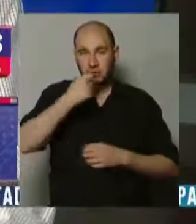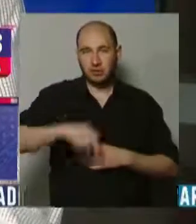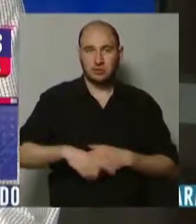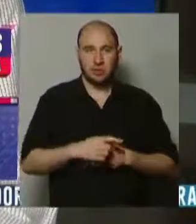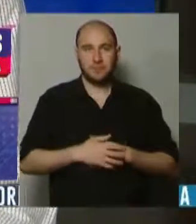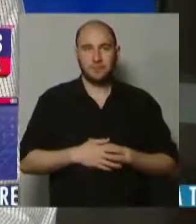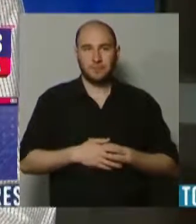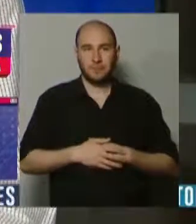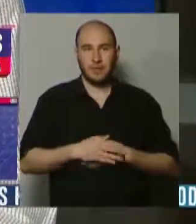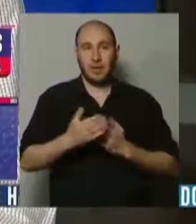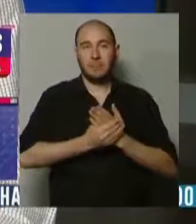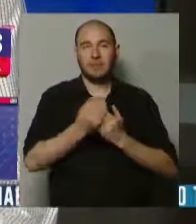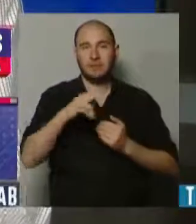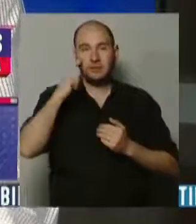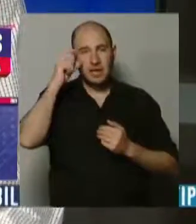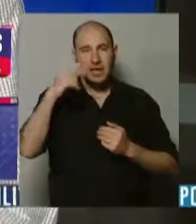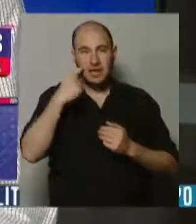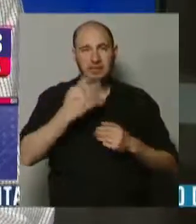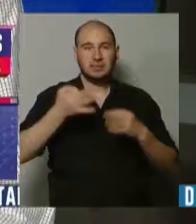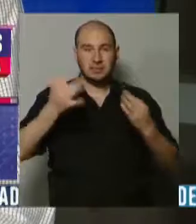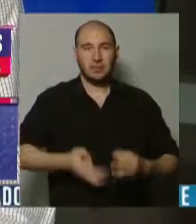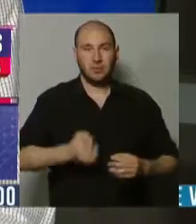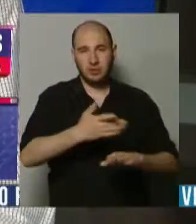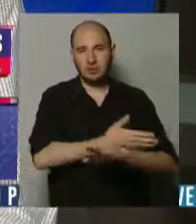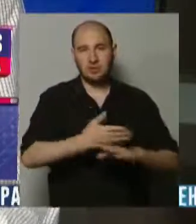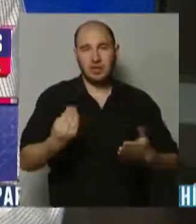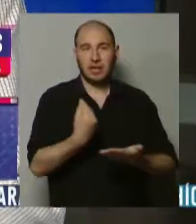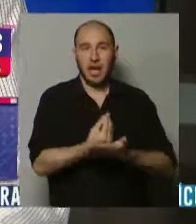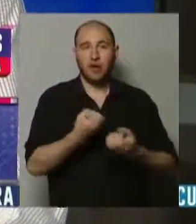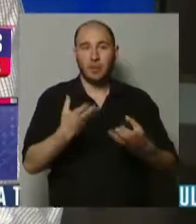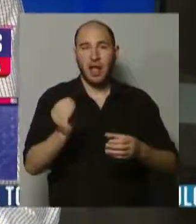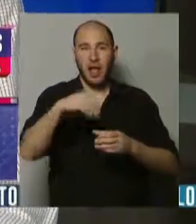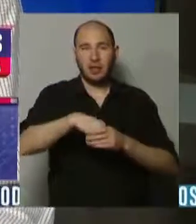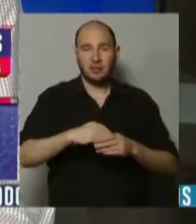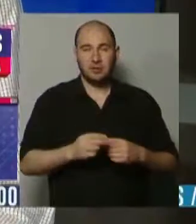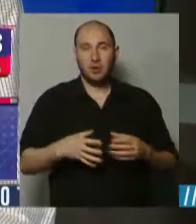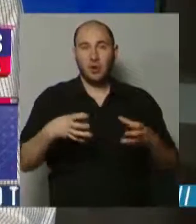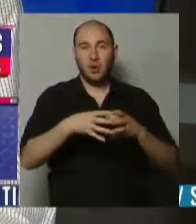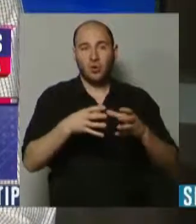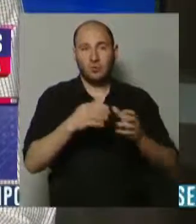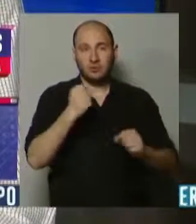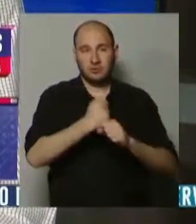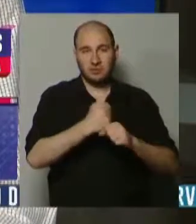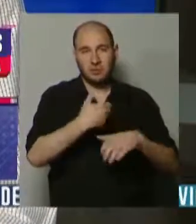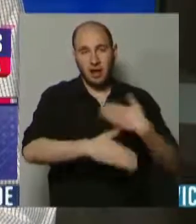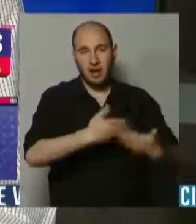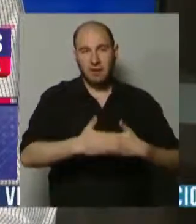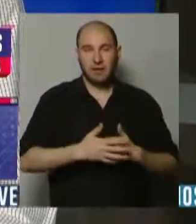Estamos hablando del ministro Nieri, que seguramente va a seguir en funciones porque forma parte del equipo que está